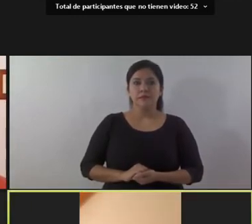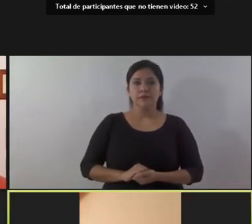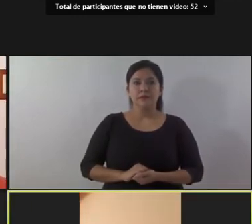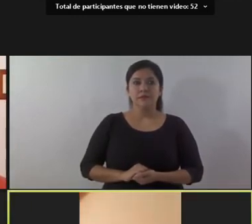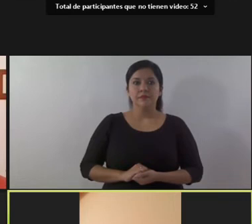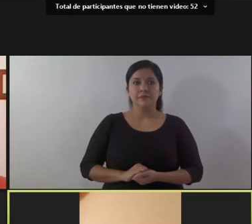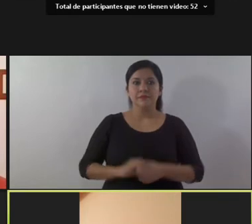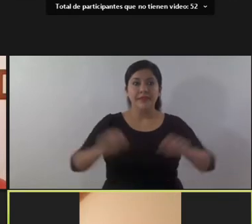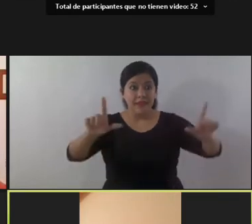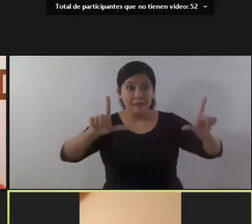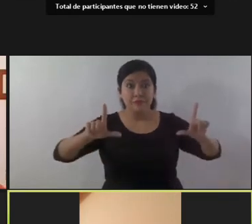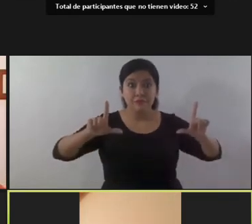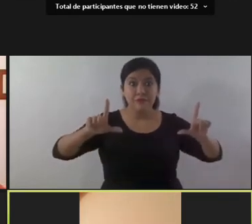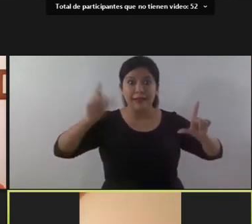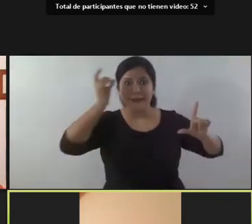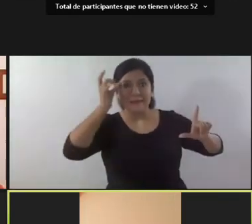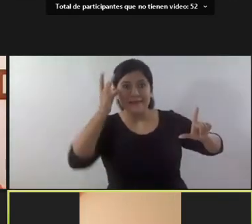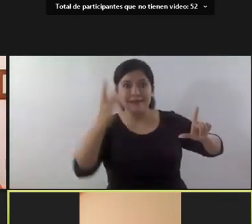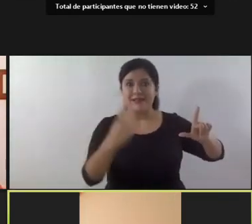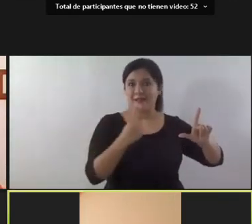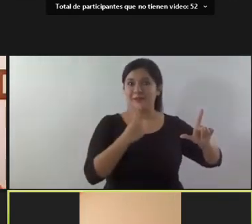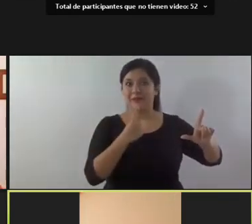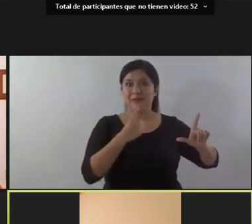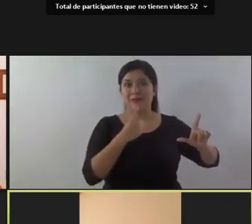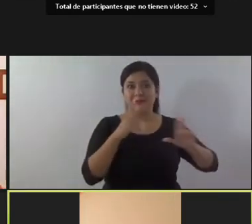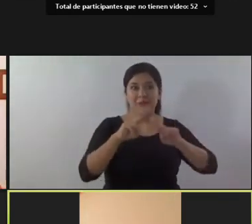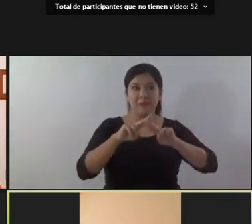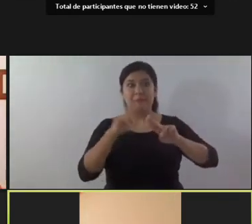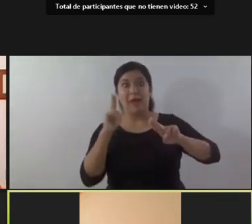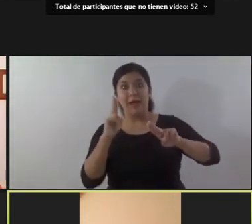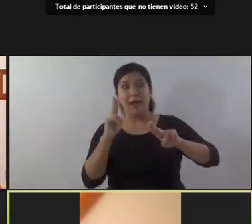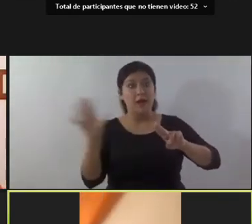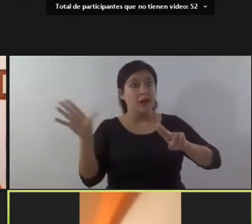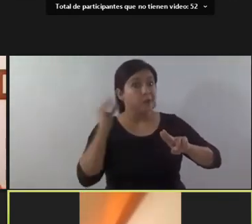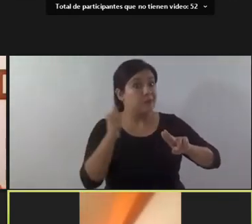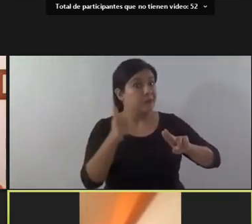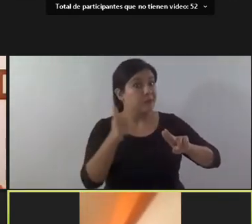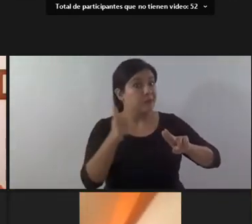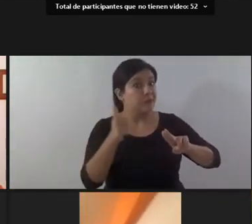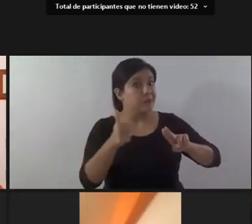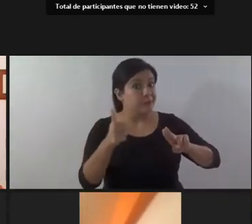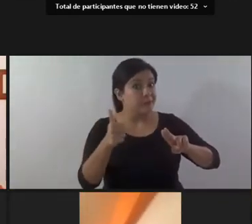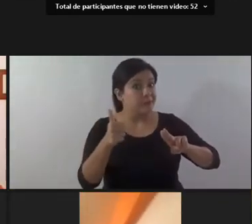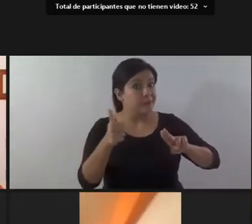Ahí estoy, no, perdón que no podía desactivar el micrófono, ¿sí? ¿Se escucha ahí?